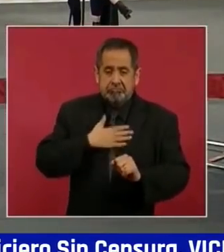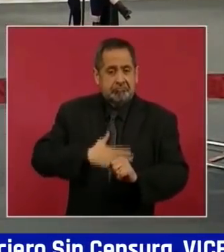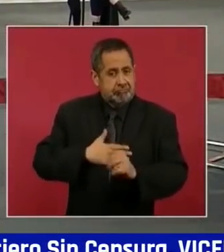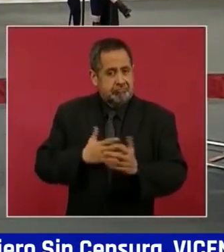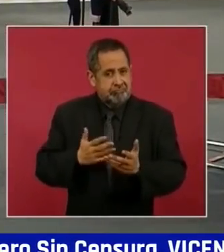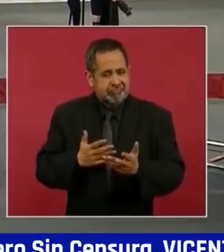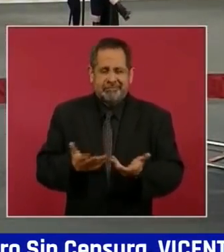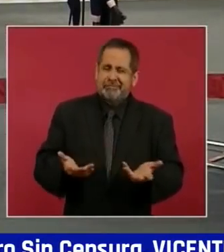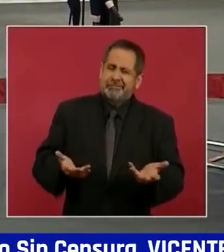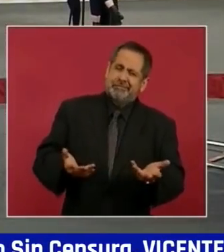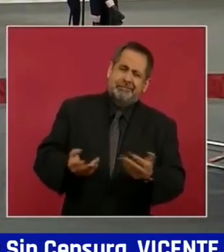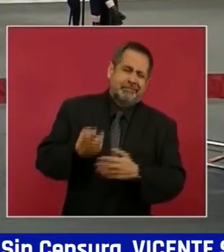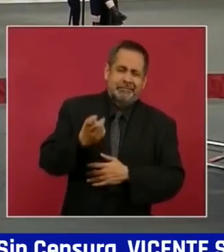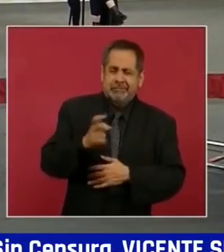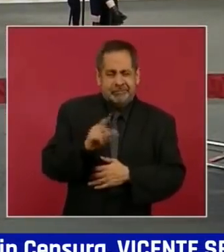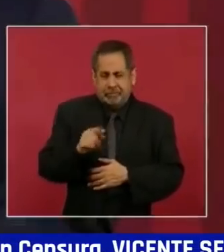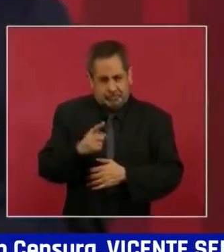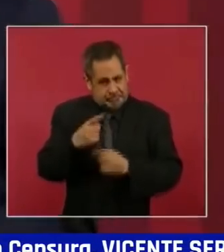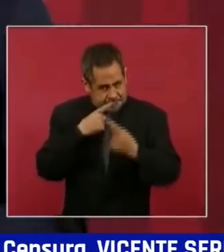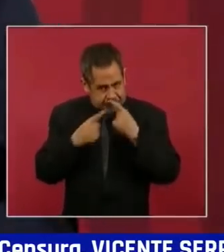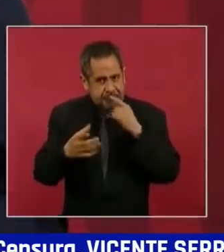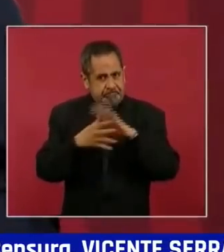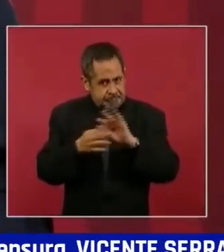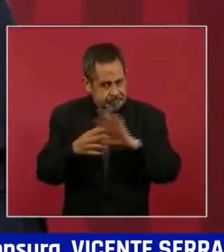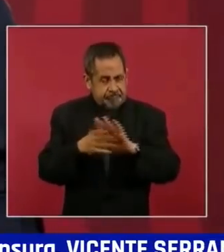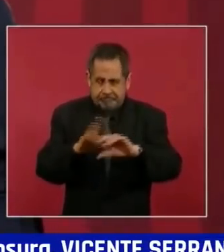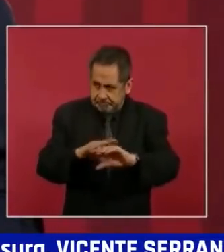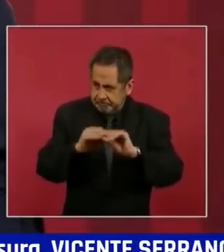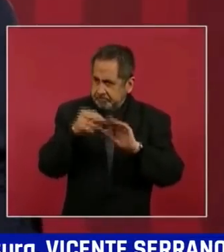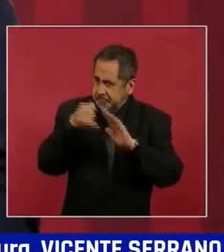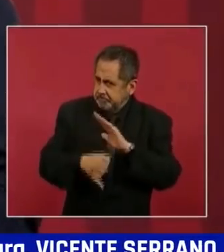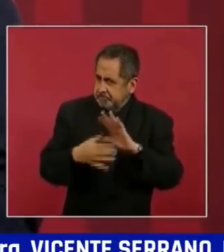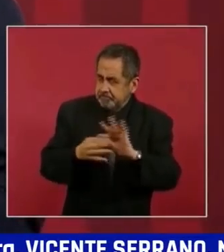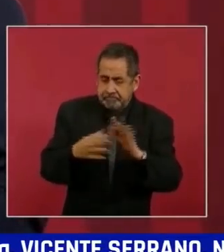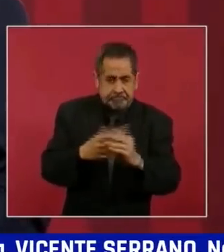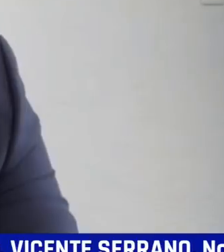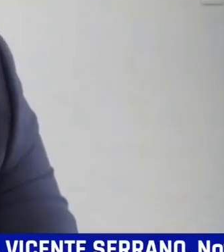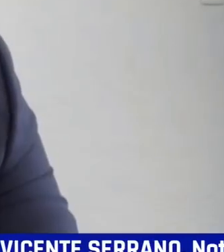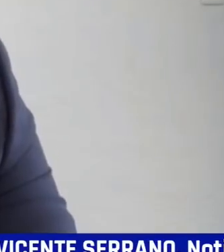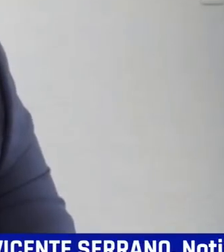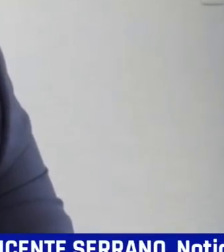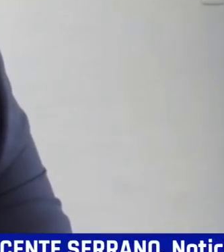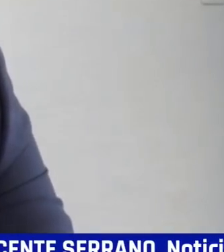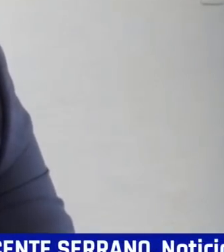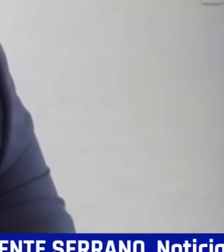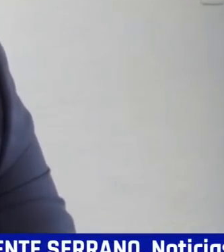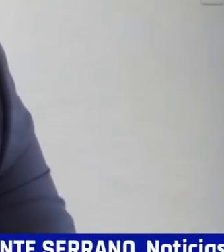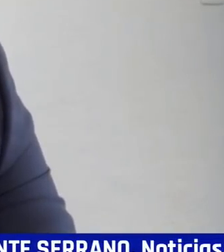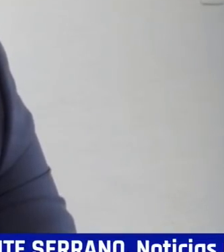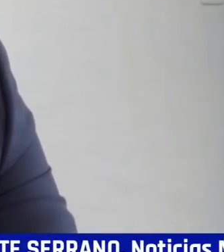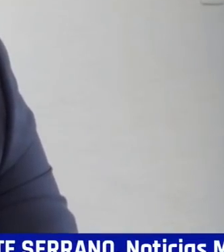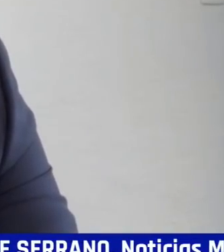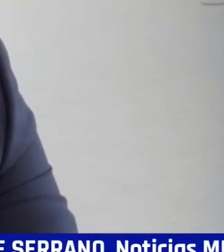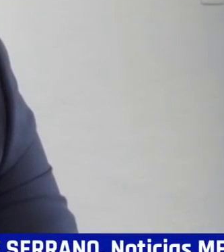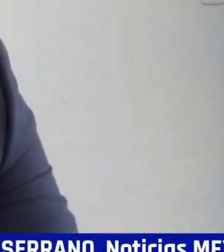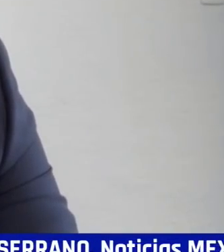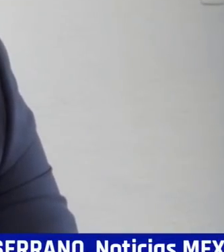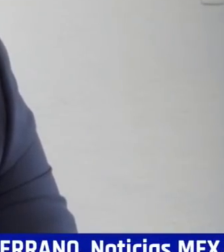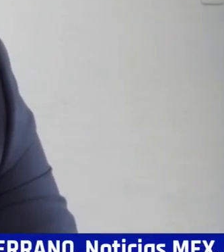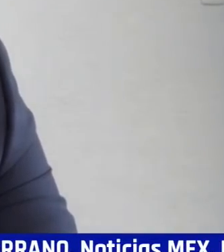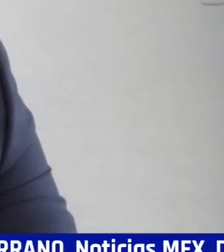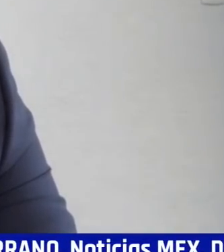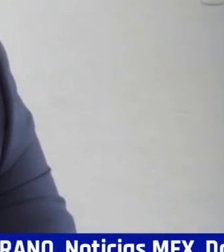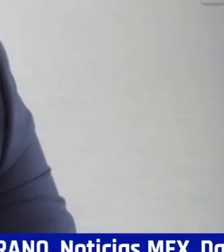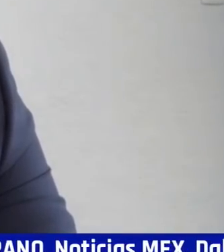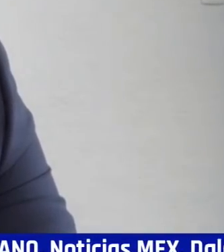Esa es una discusión de fondo. Y sí, es una discusión de fondo y